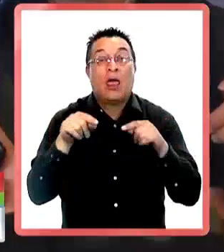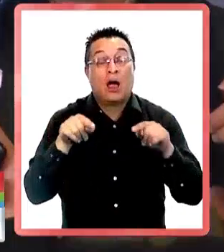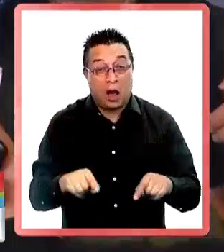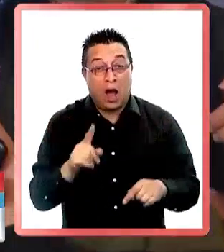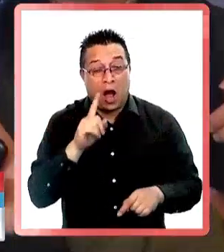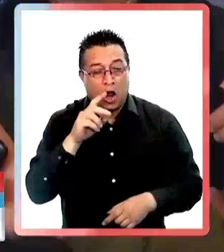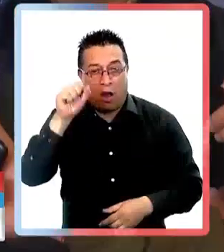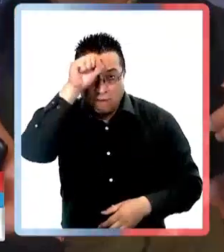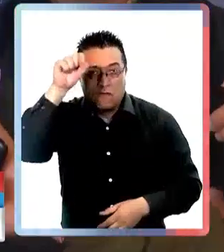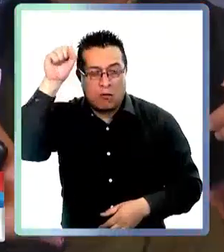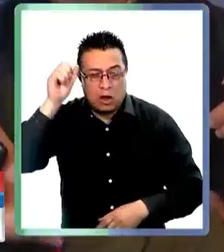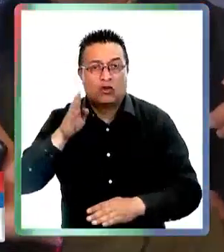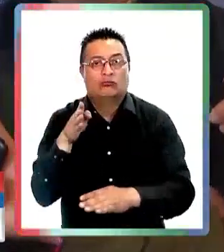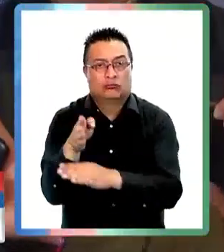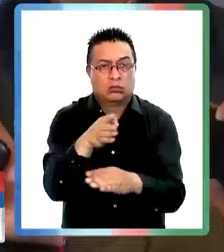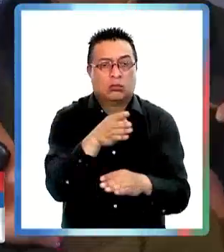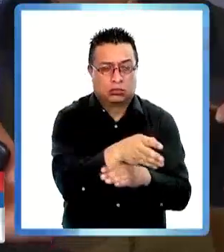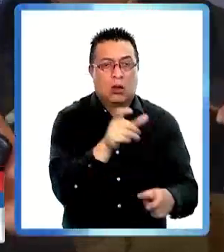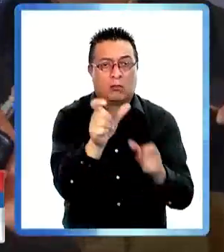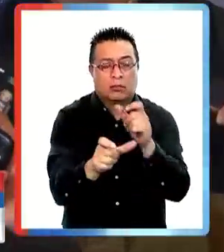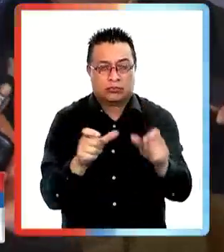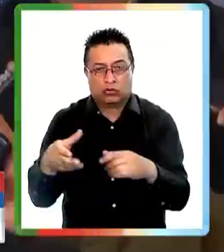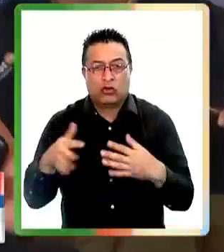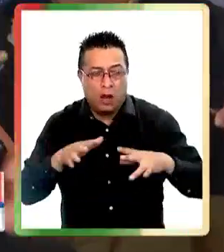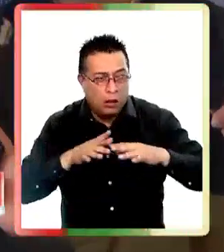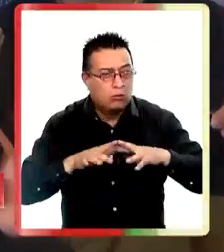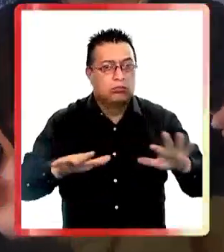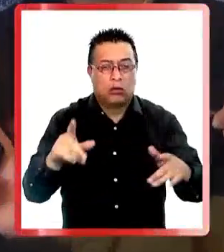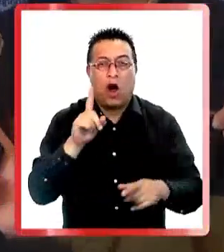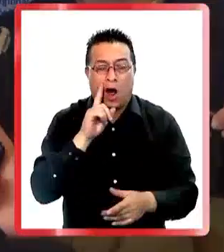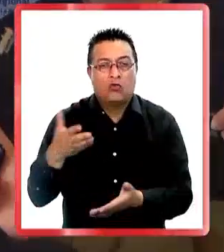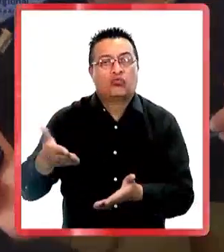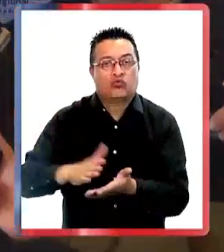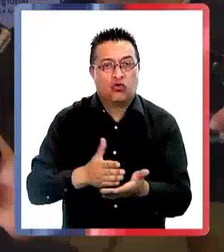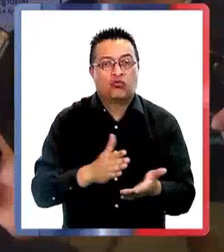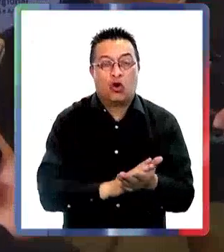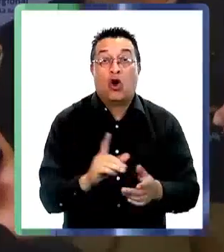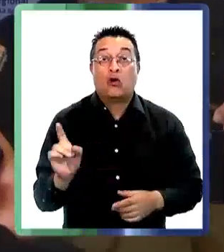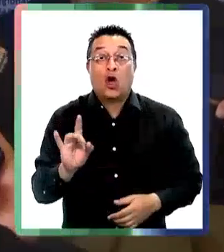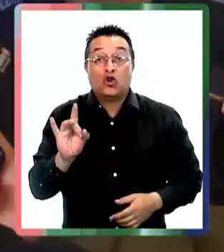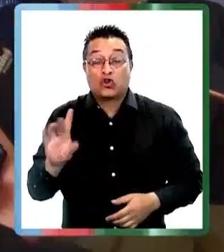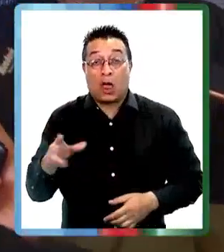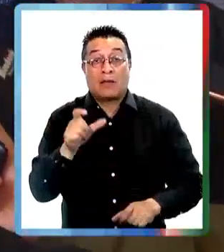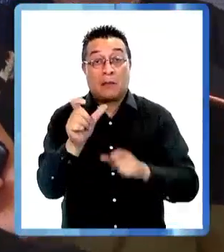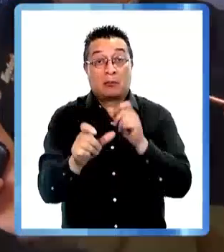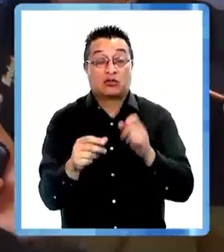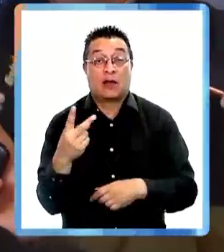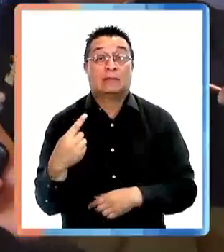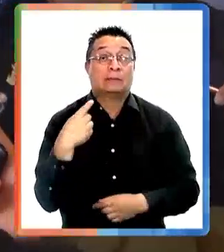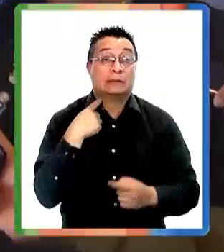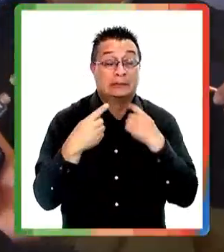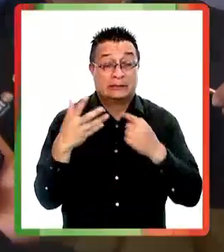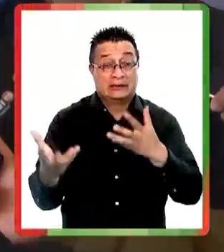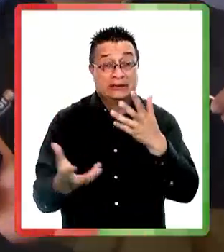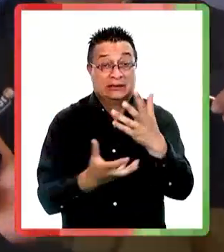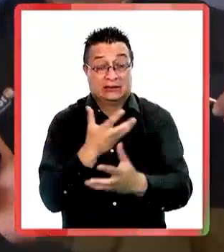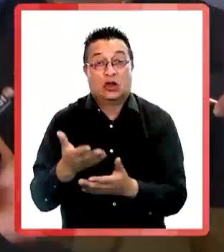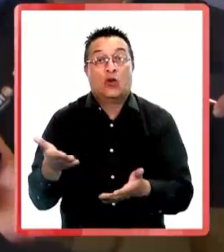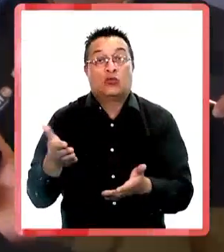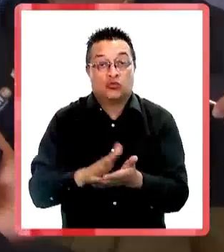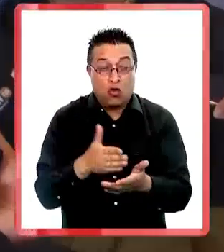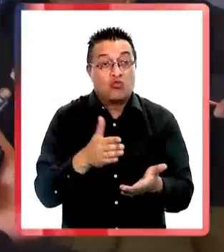bomberos desplegados tenemos brigadistas desplegados tenemos muerte no solamente de personas Víctimas de incendio sino que tenemos muertes